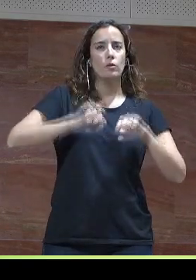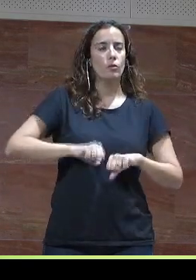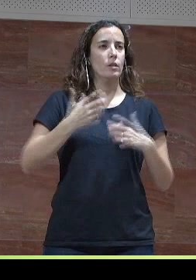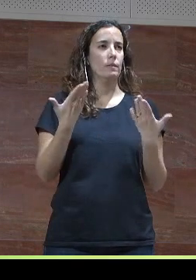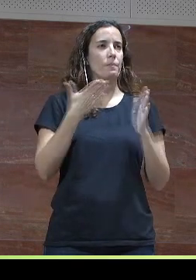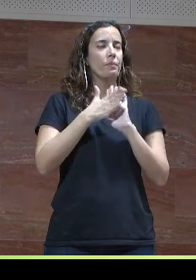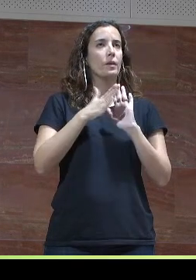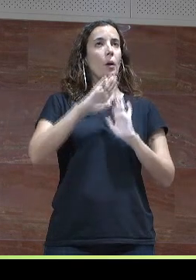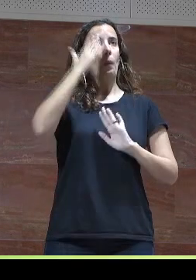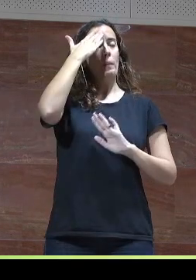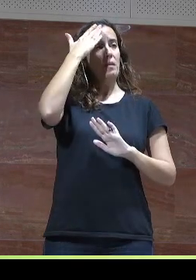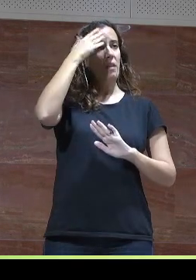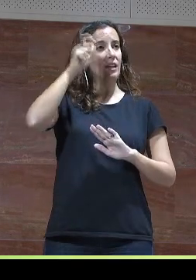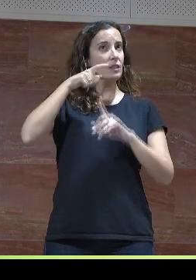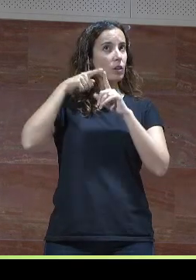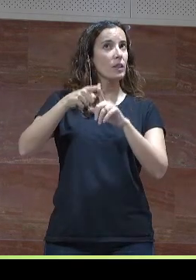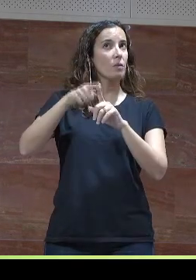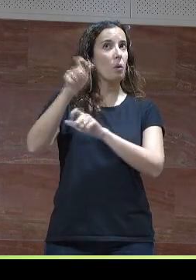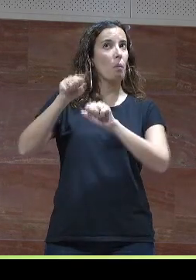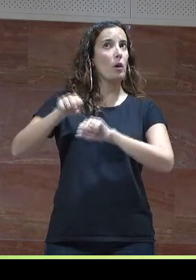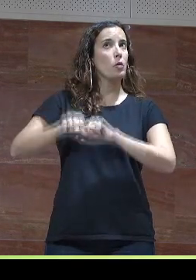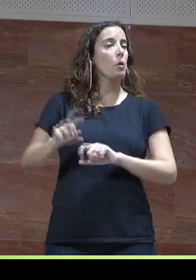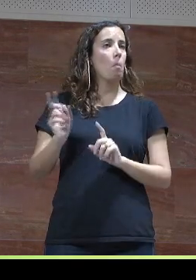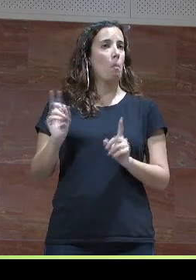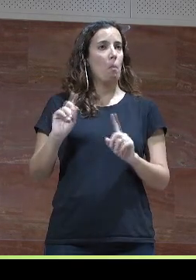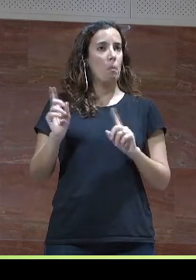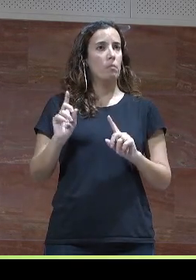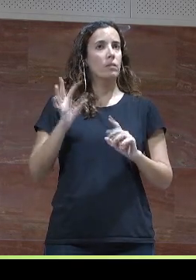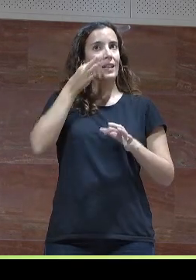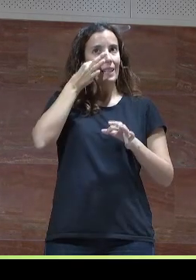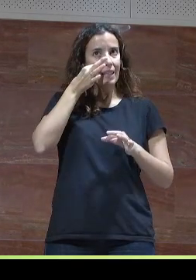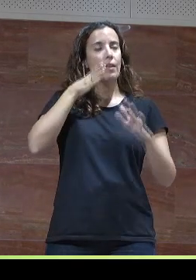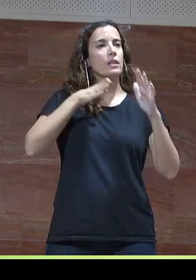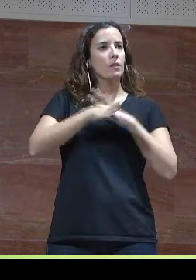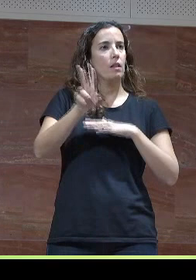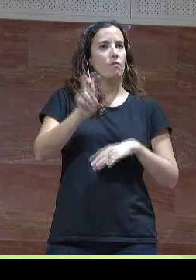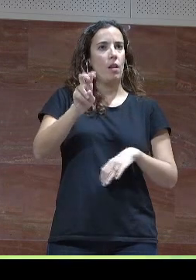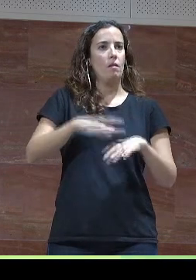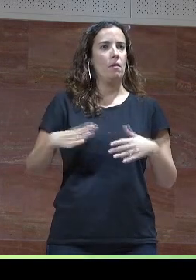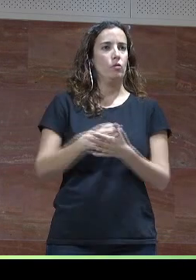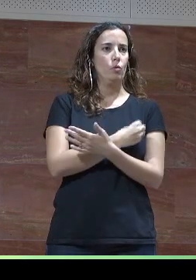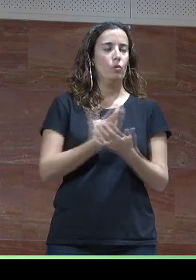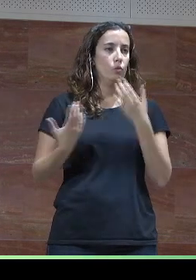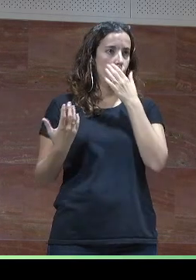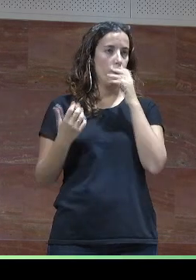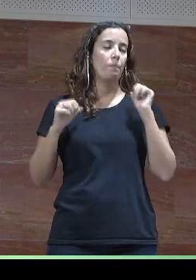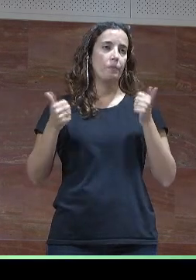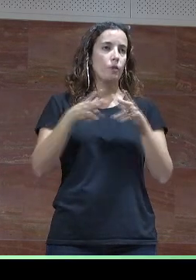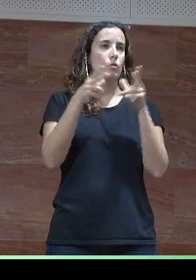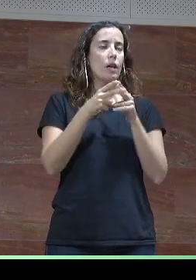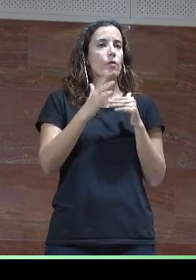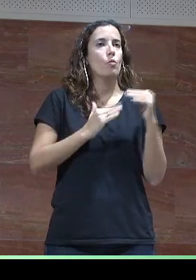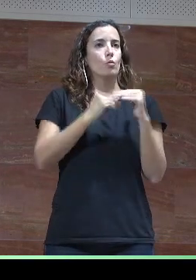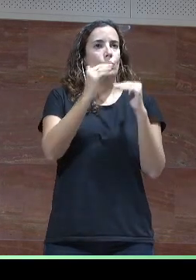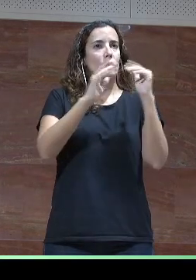eran los principales objetivos de este proyecto. Es decir, accesibilidad es buena para todos. Vayamos construyendo una sociedad en